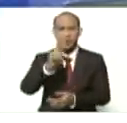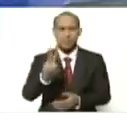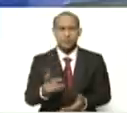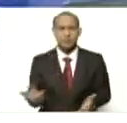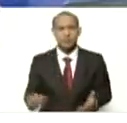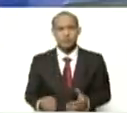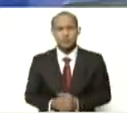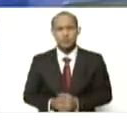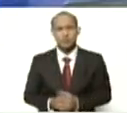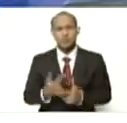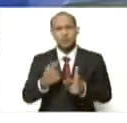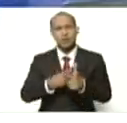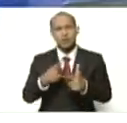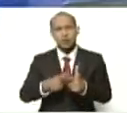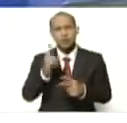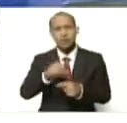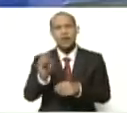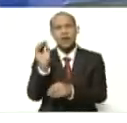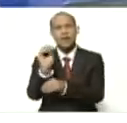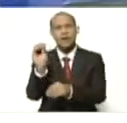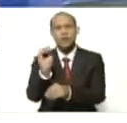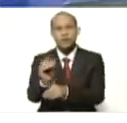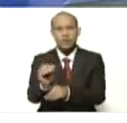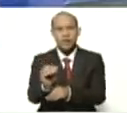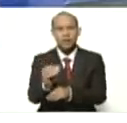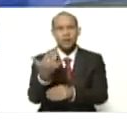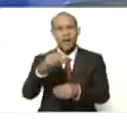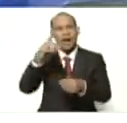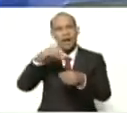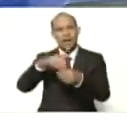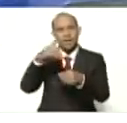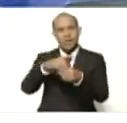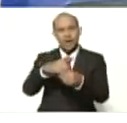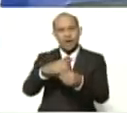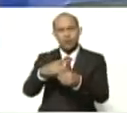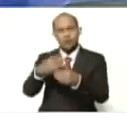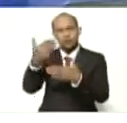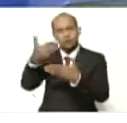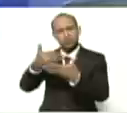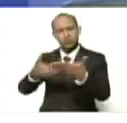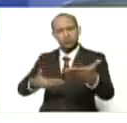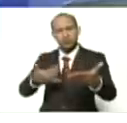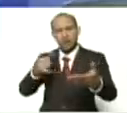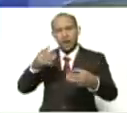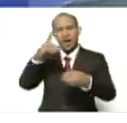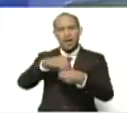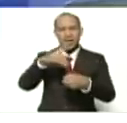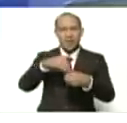entonces hay que cuidarse hay tan los datos todo depende